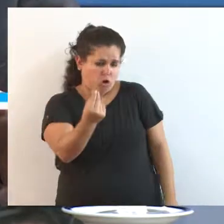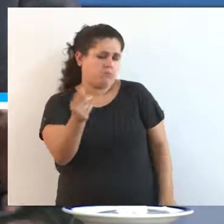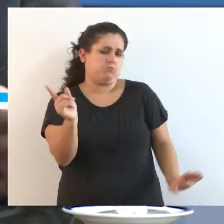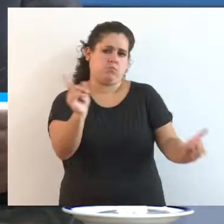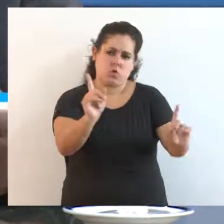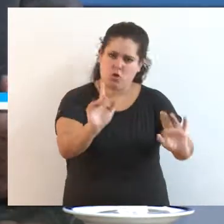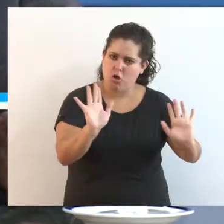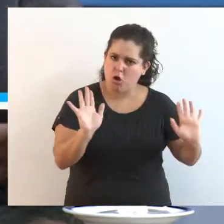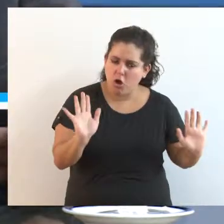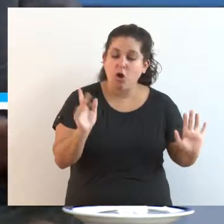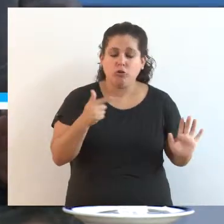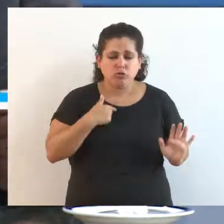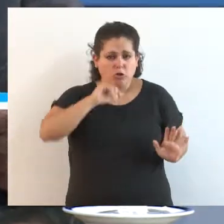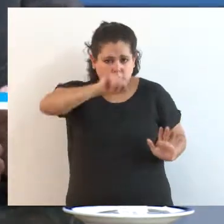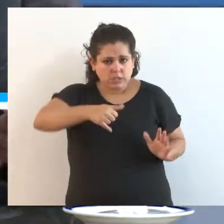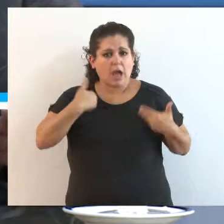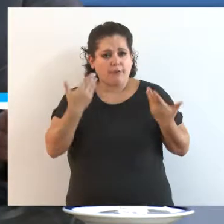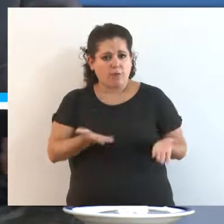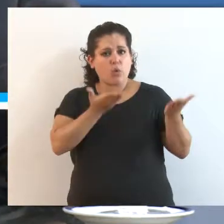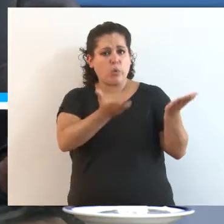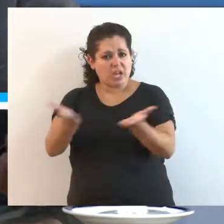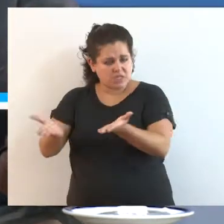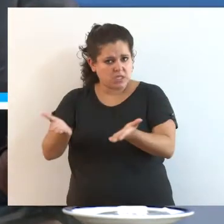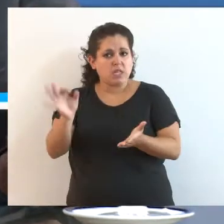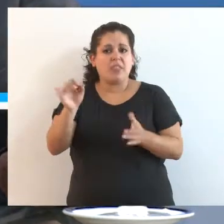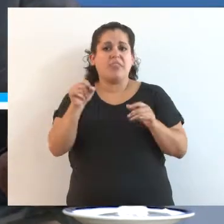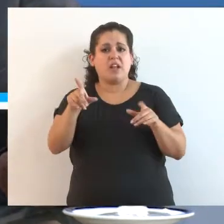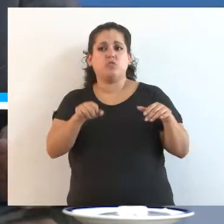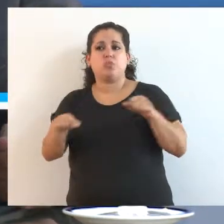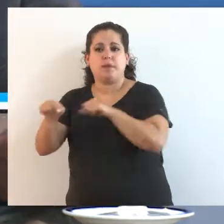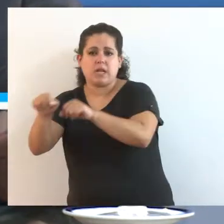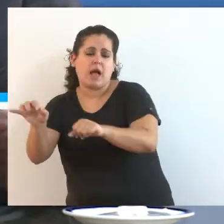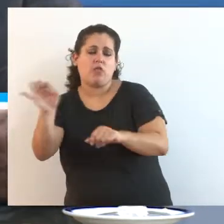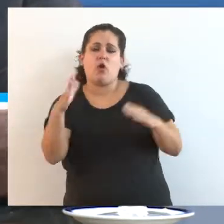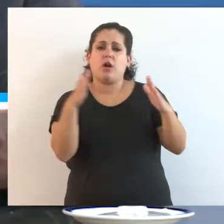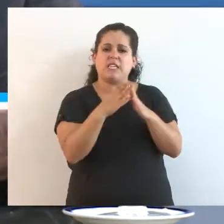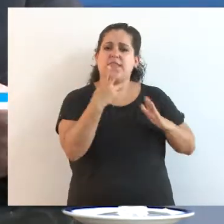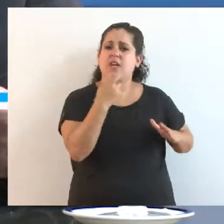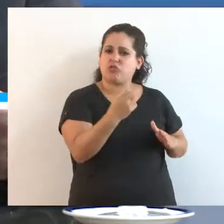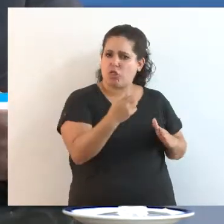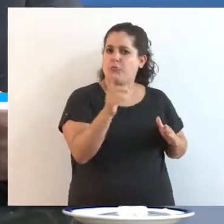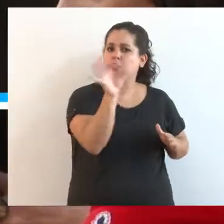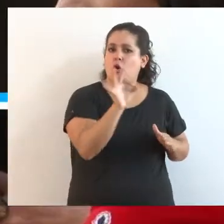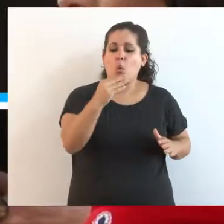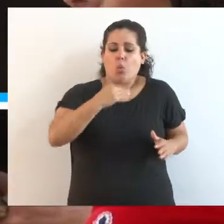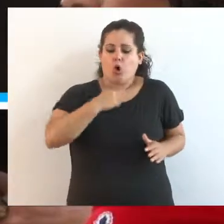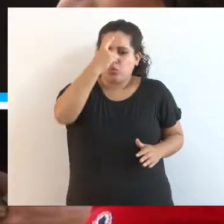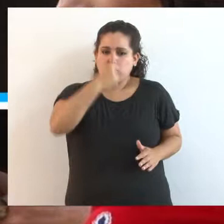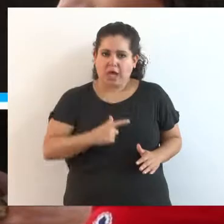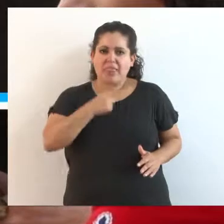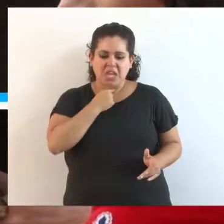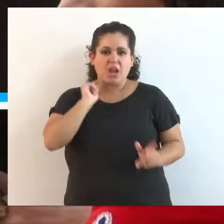problema? Yo no me opongo, ni nadie se opone a la beneficencia del supermercado o de la cadena de electrodoméstico, ni a